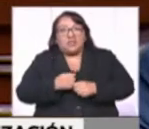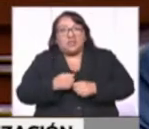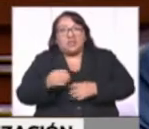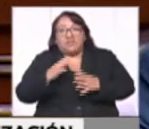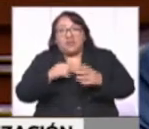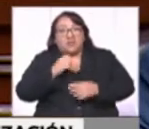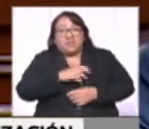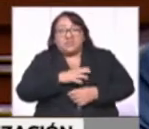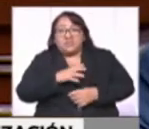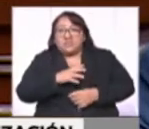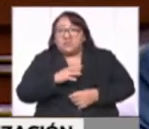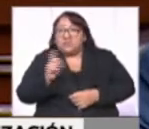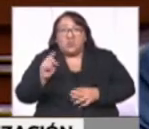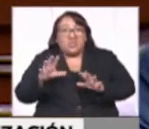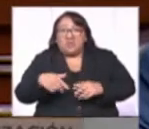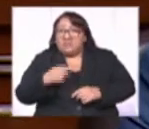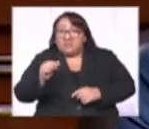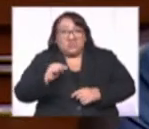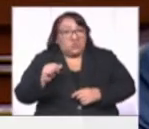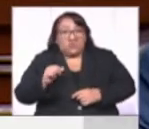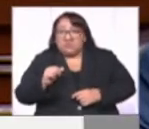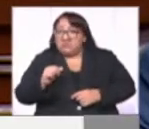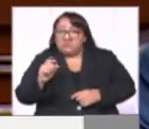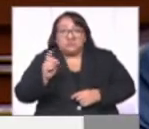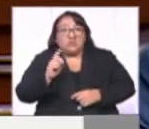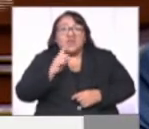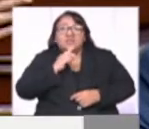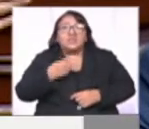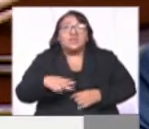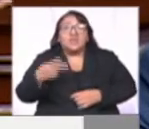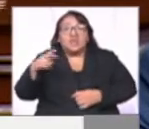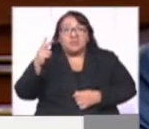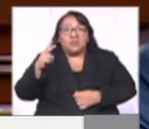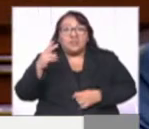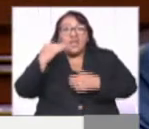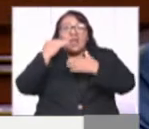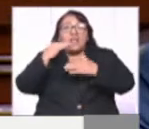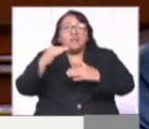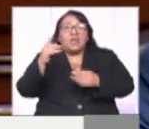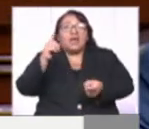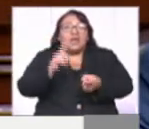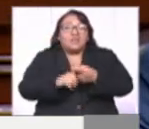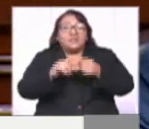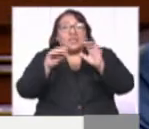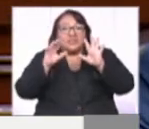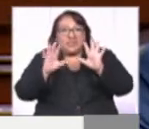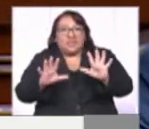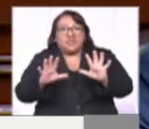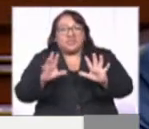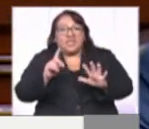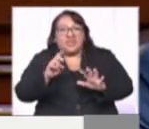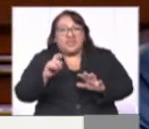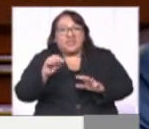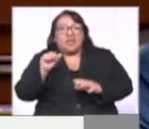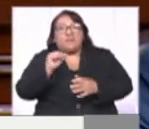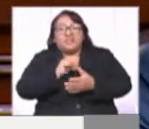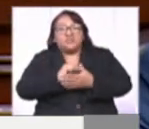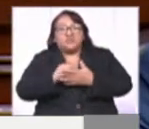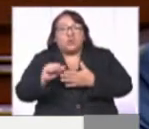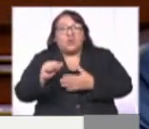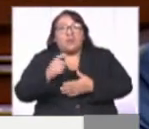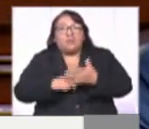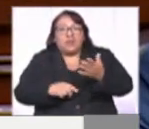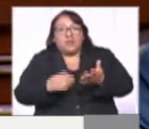dice el congresista Luna, no son 10.000 soles, es incrementar el límite hasta 10 dietas mensuales para que